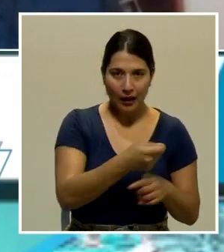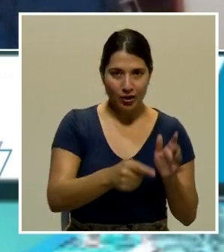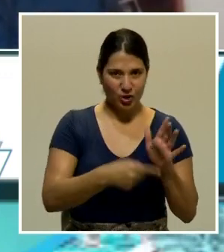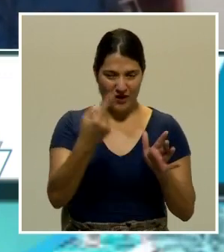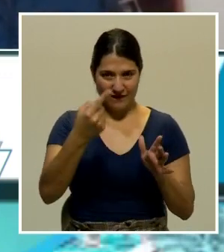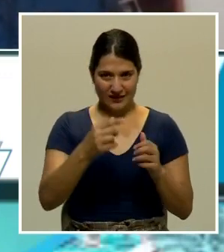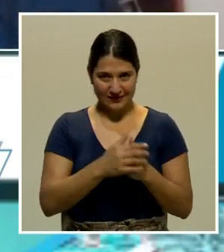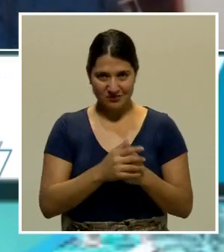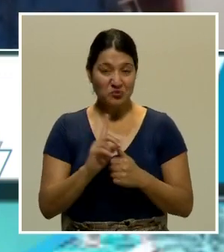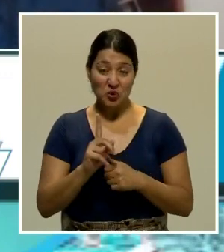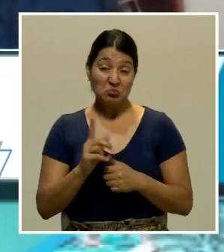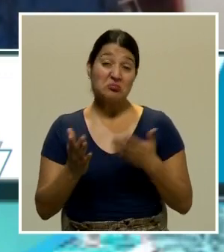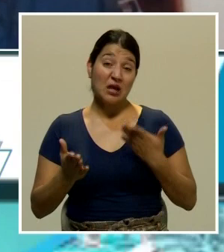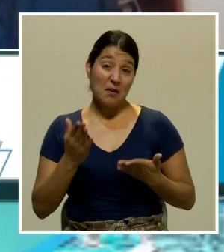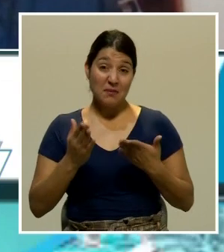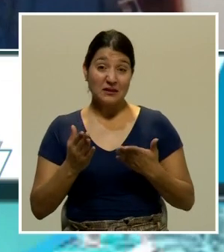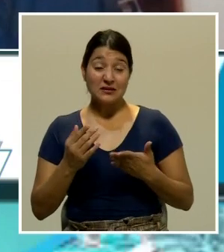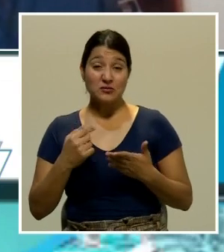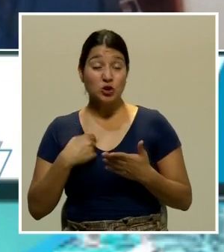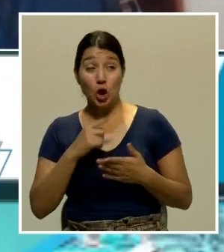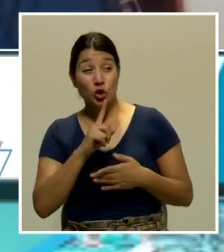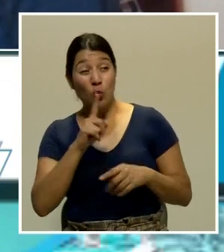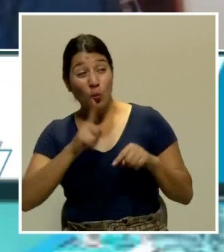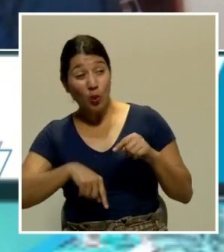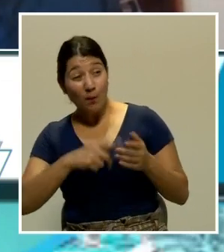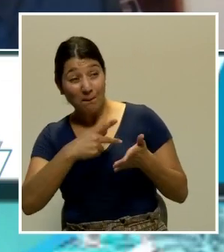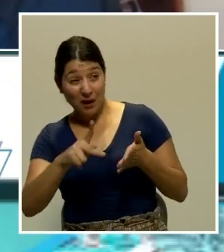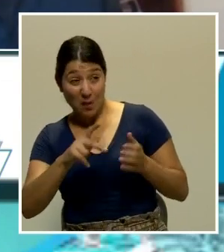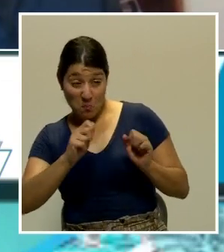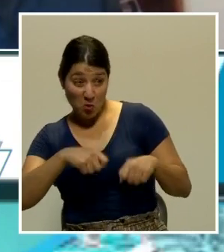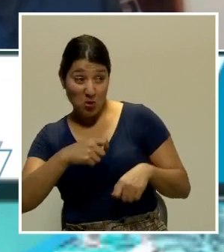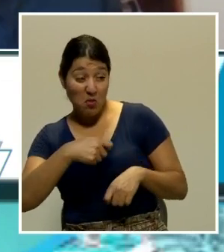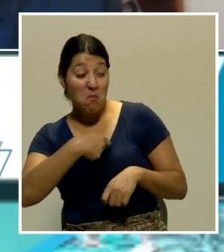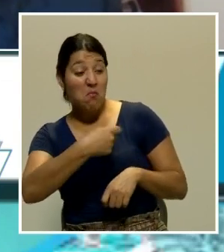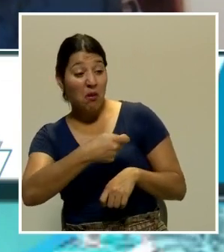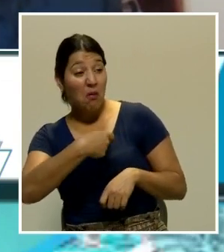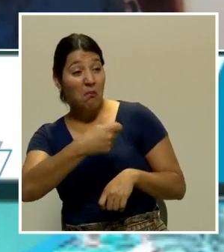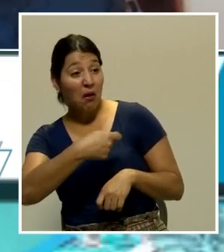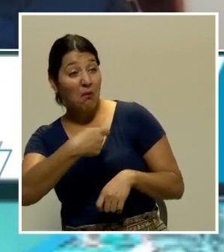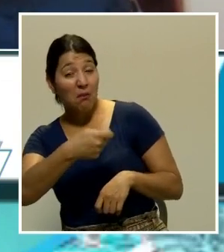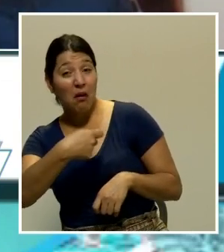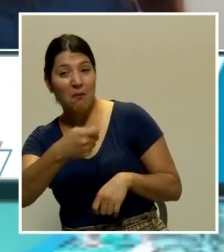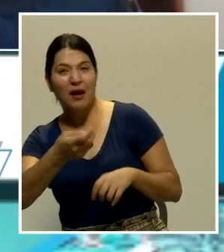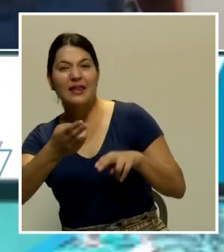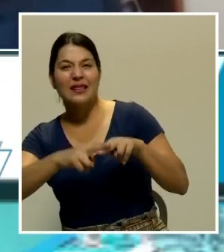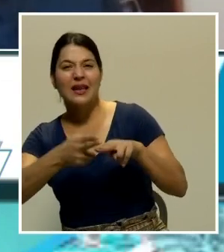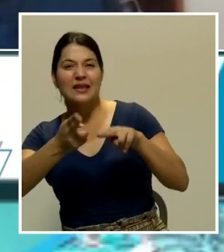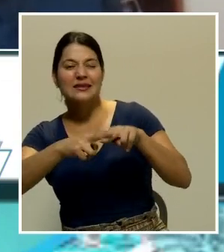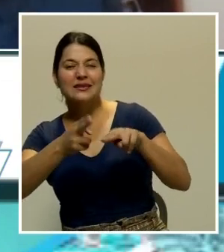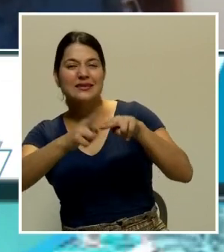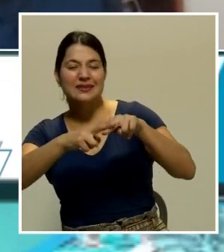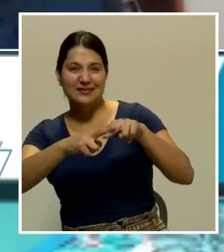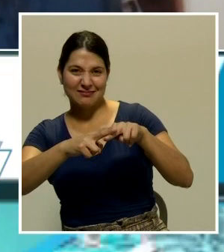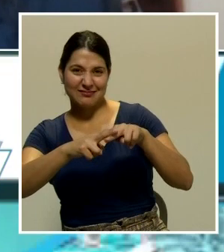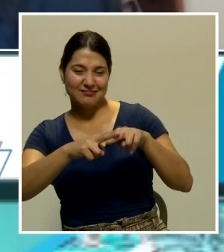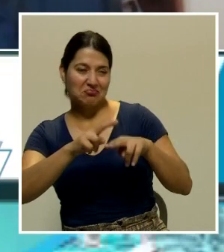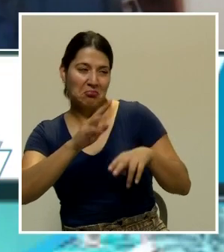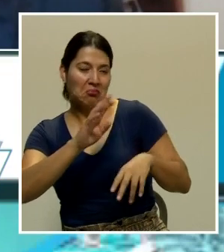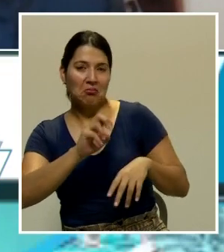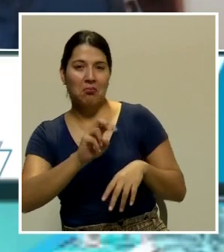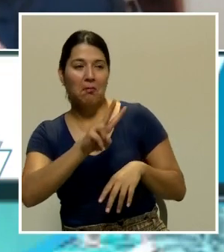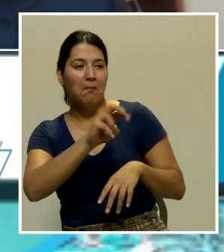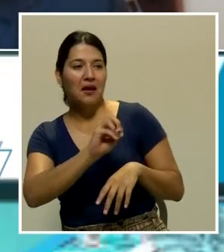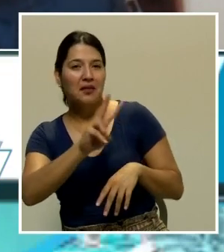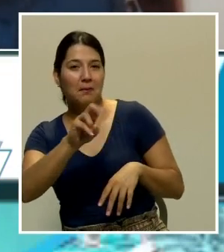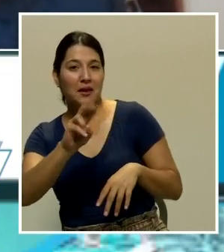que llamamos inversionistas institucionales. Entonces, ahí es donde se plantea todo el tema de canje de deuda al que usted hace alusión y que